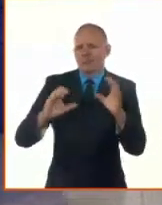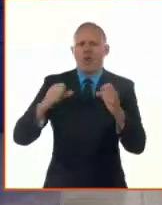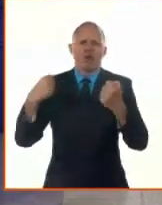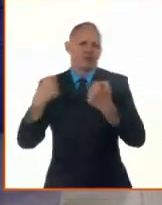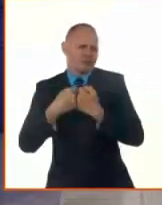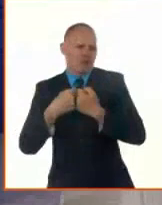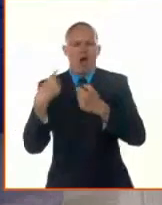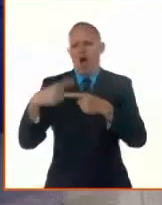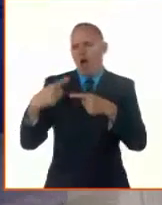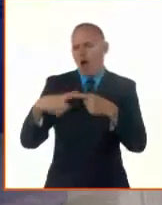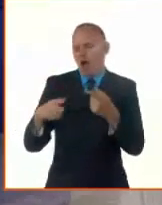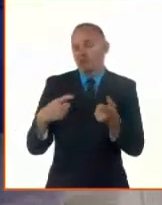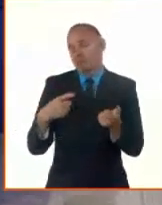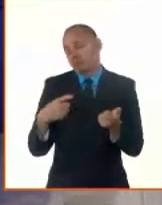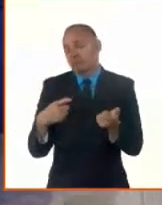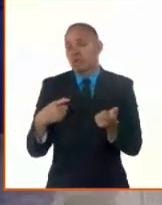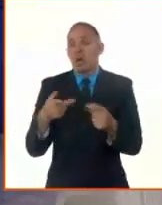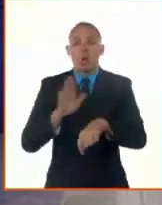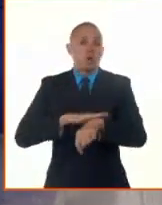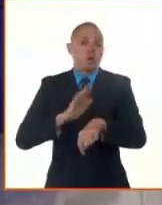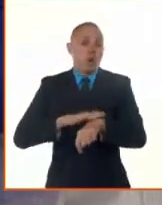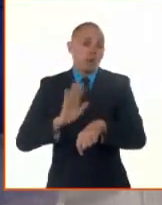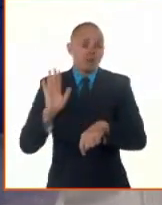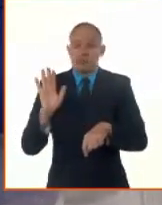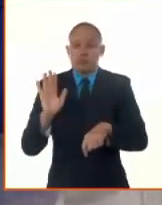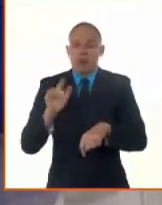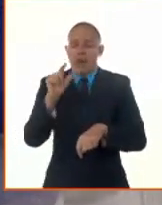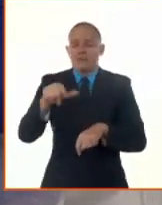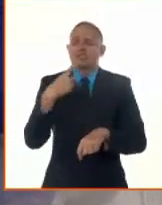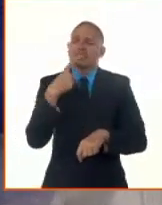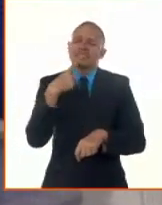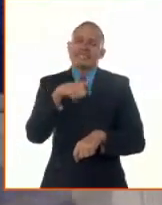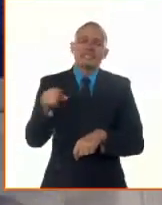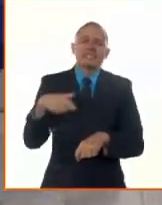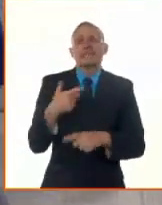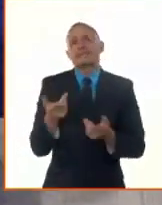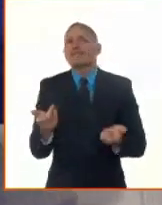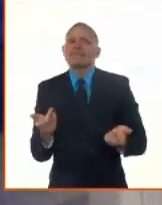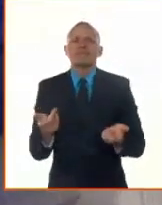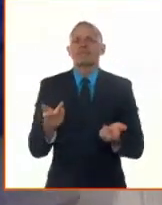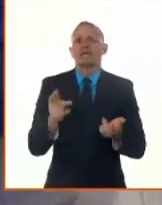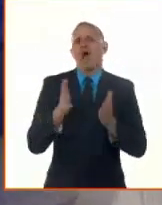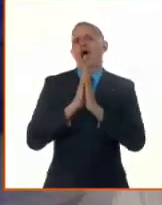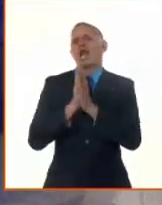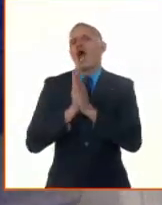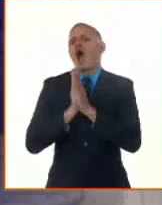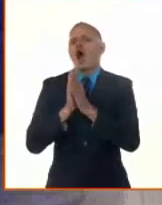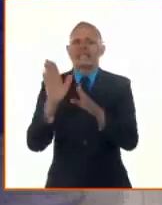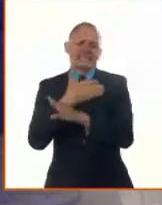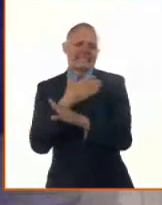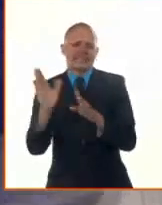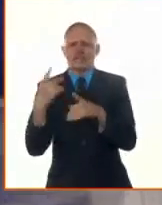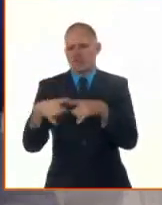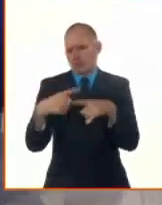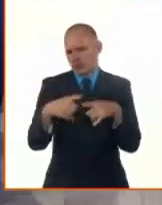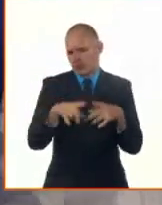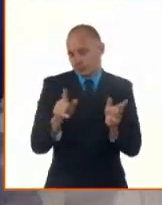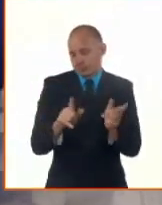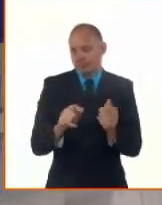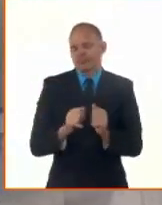Pero tiene que ver sobre todo porque cada una es potencia regional si uniéramos a Turquía ya eran tres pero en este caso